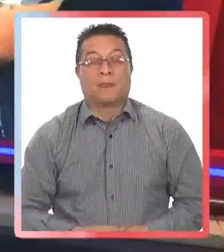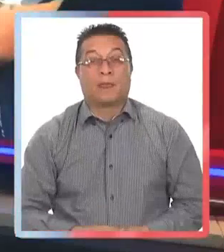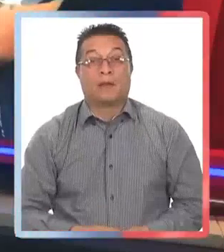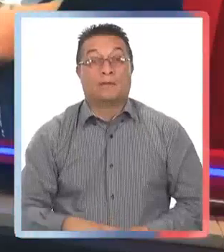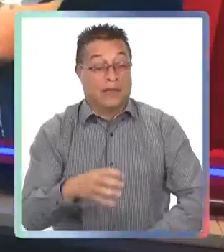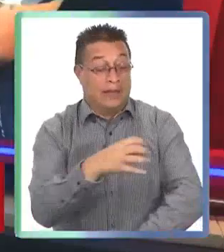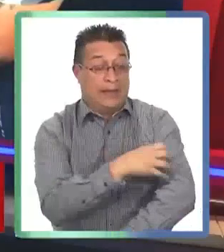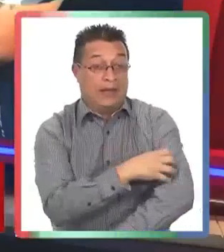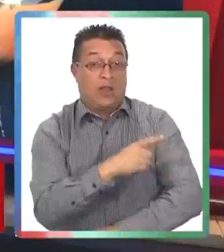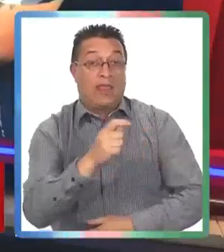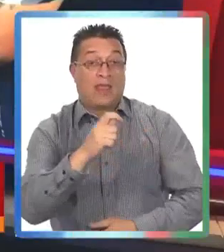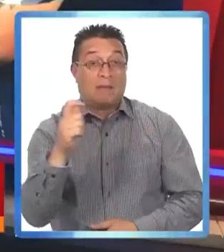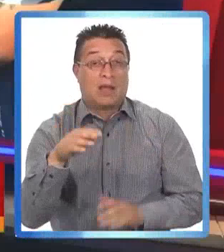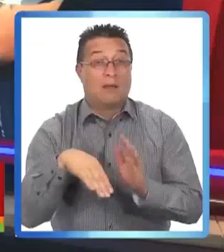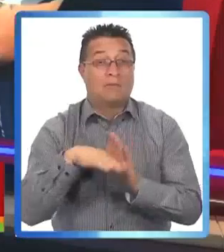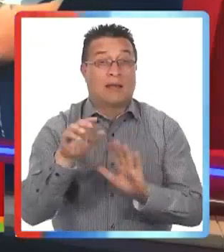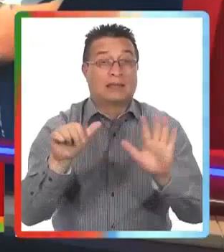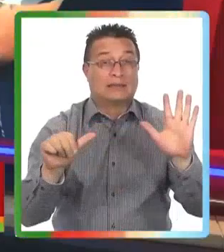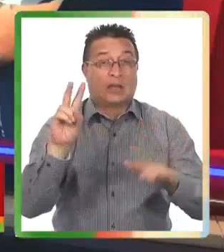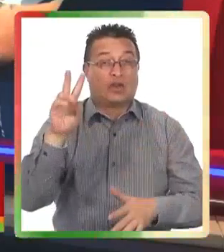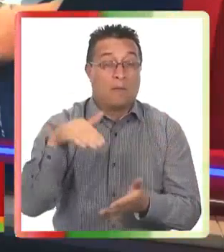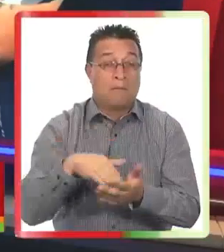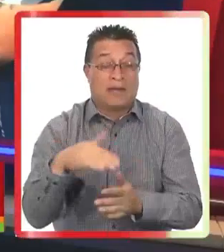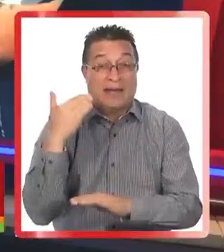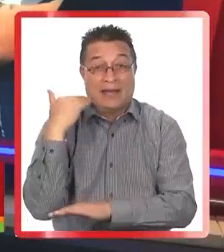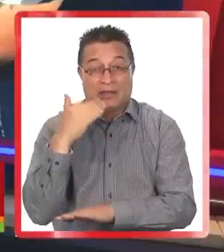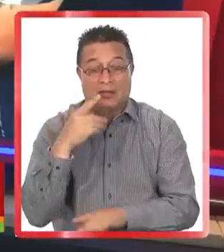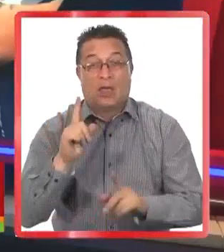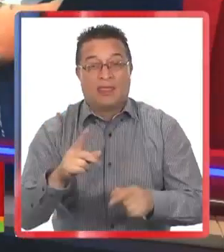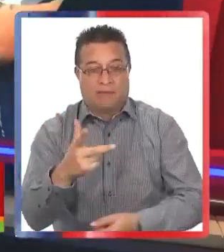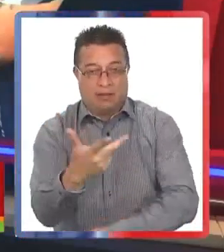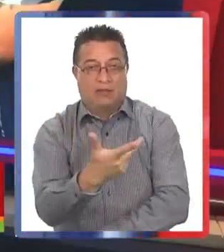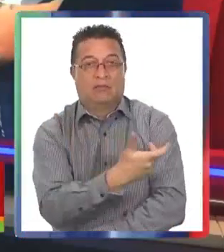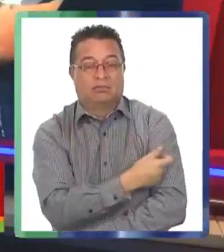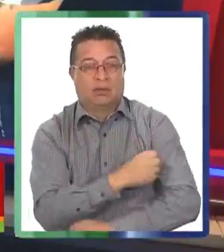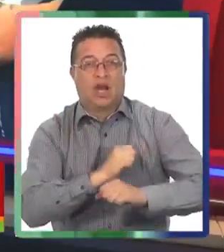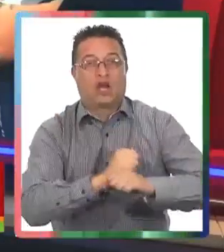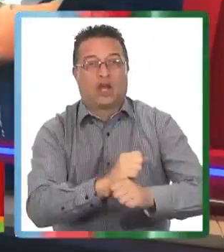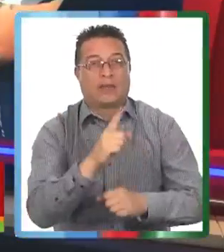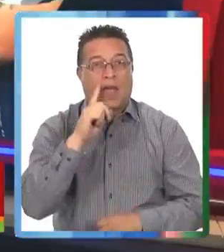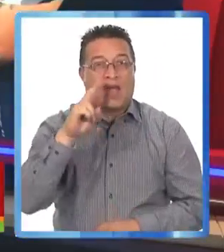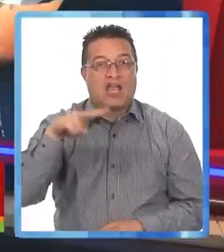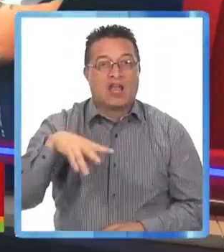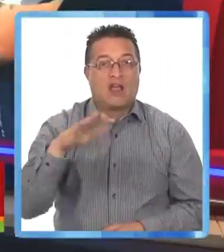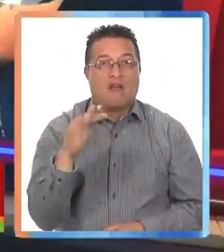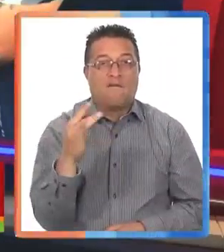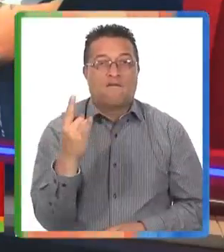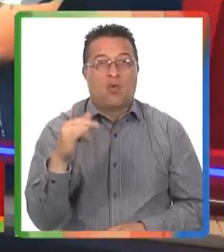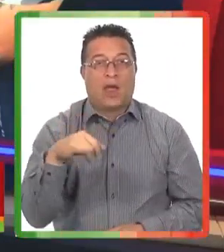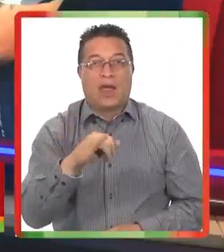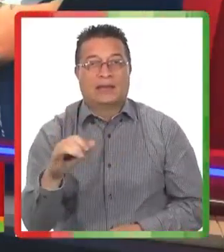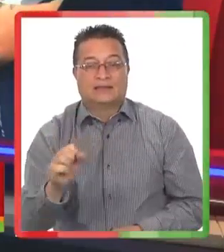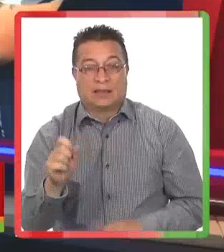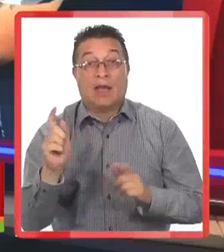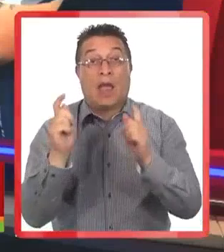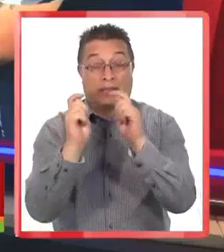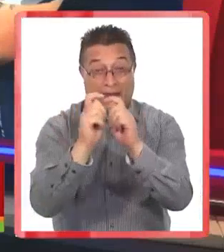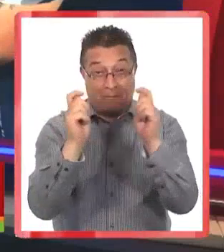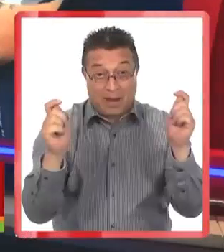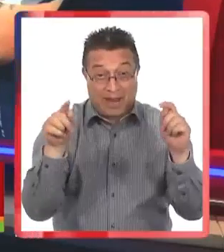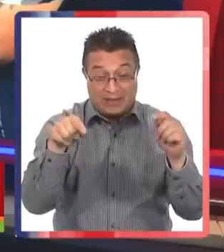En la región de Tarapacá, más de 62.000 niños y niñas deben recibir la vacuna contra la influenza. Ante la llegada del invierno, la